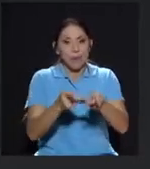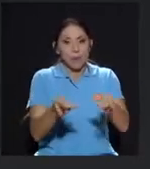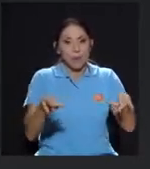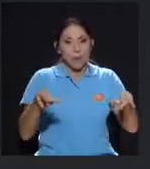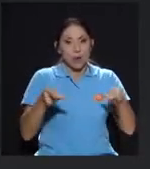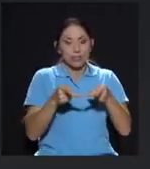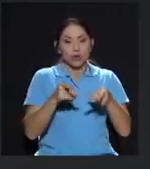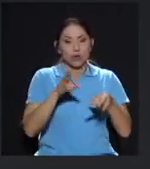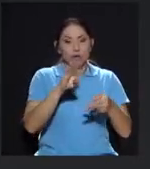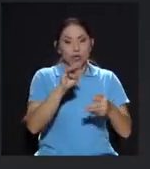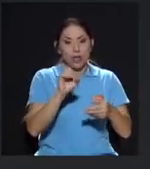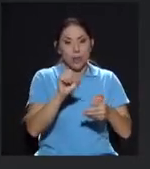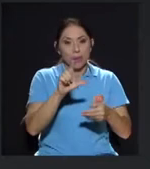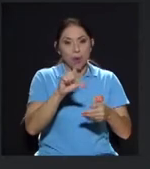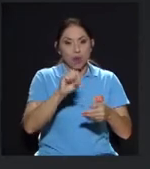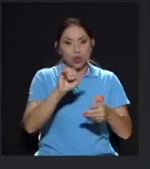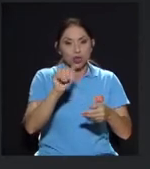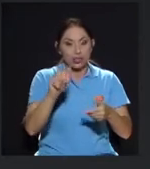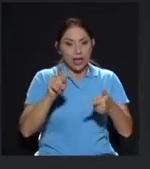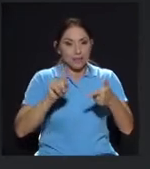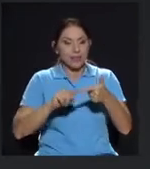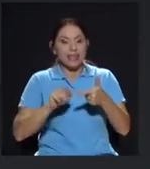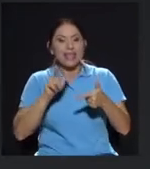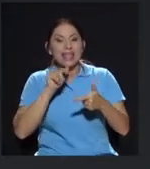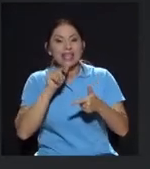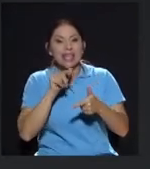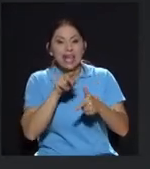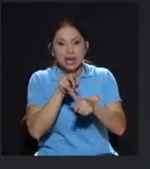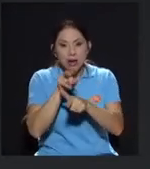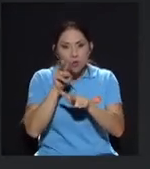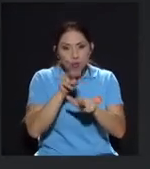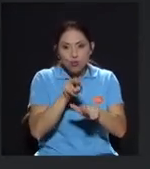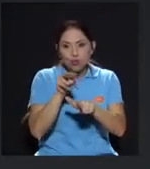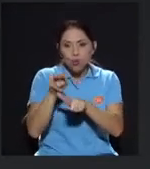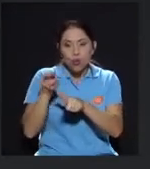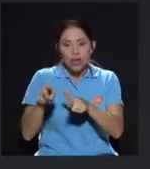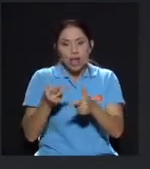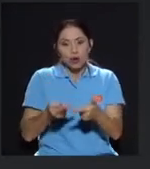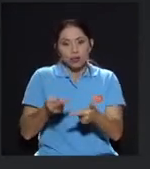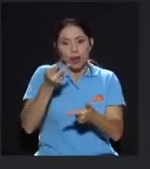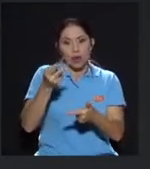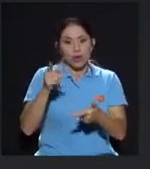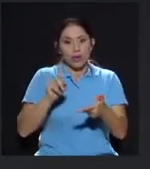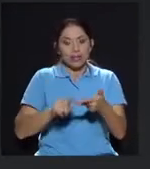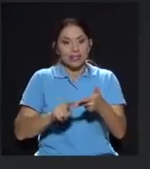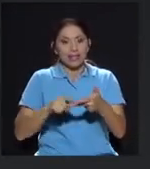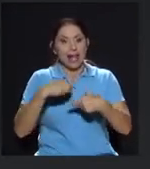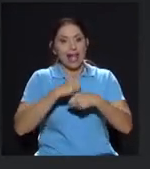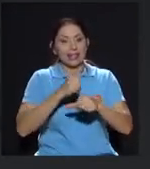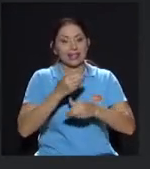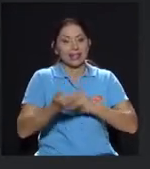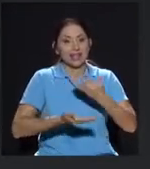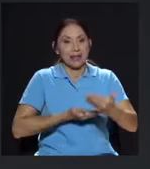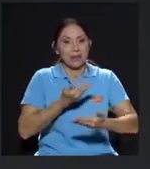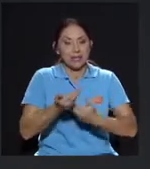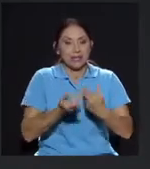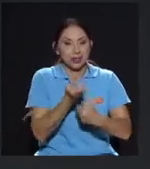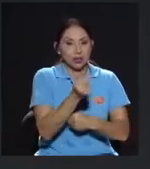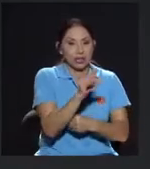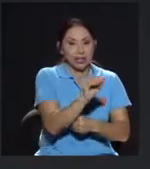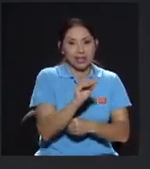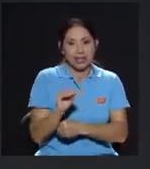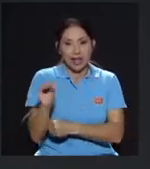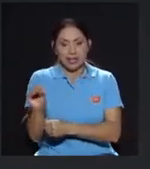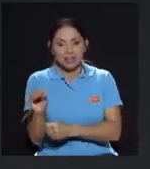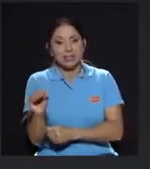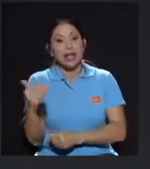refiero a quien custodia los valores a quien hace propiamente los servicios de las transacciones es saber que